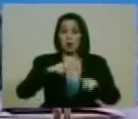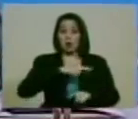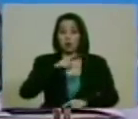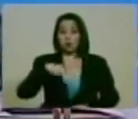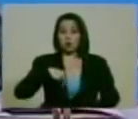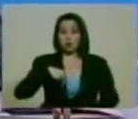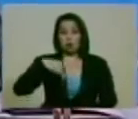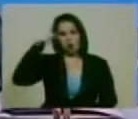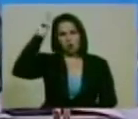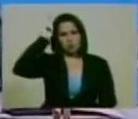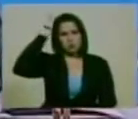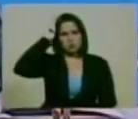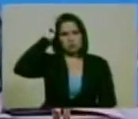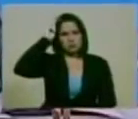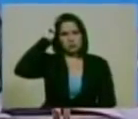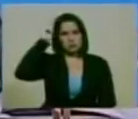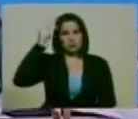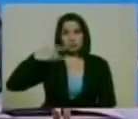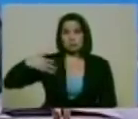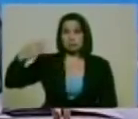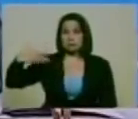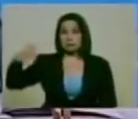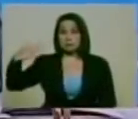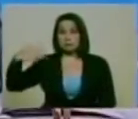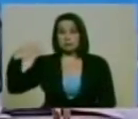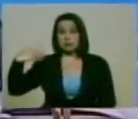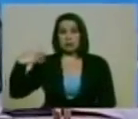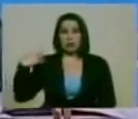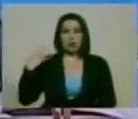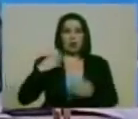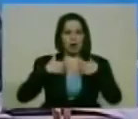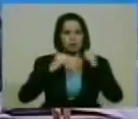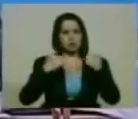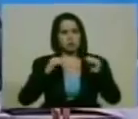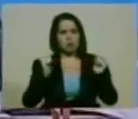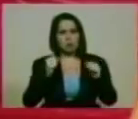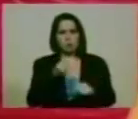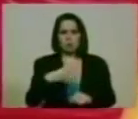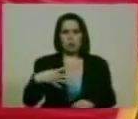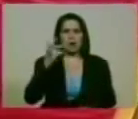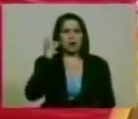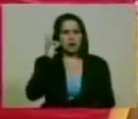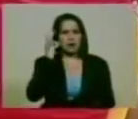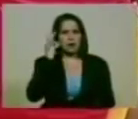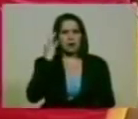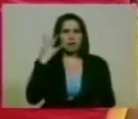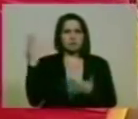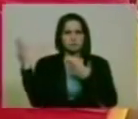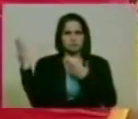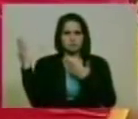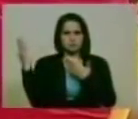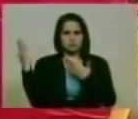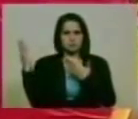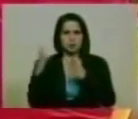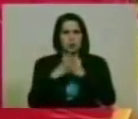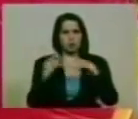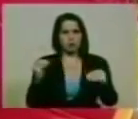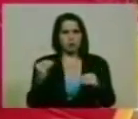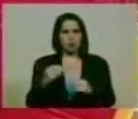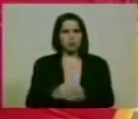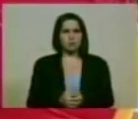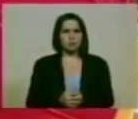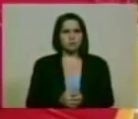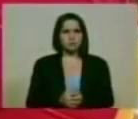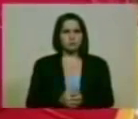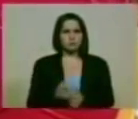Darío, Marco Torres, Aristóbulo, Blanca, Justo, Ernesto acaba de llegar, no estaba